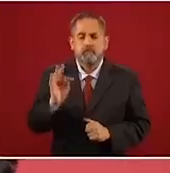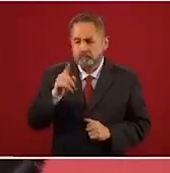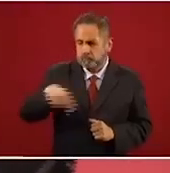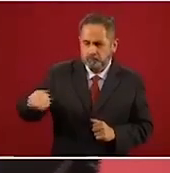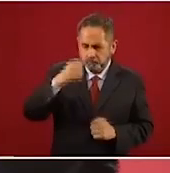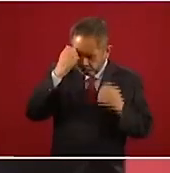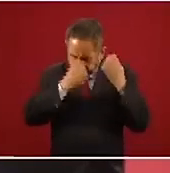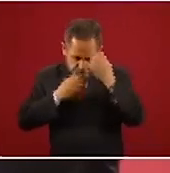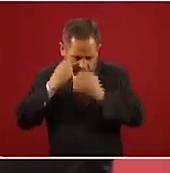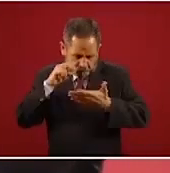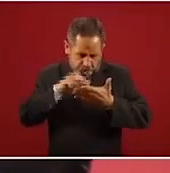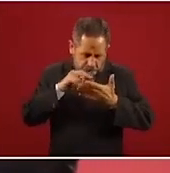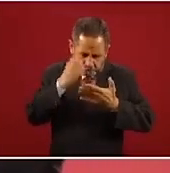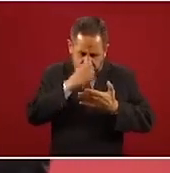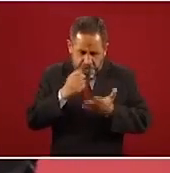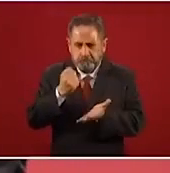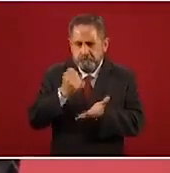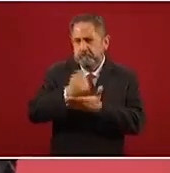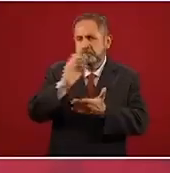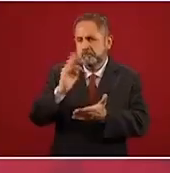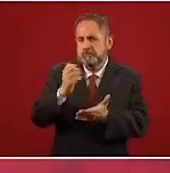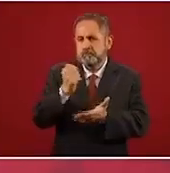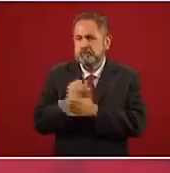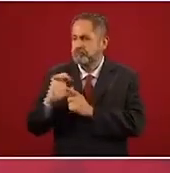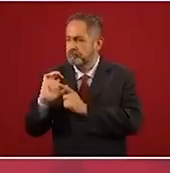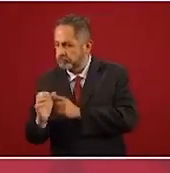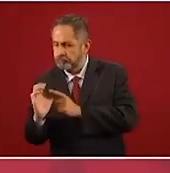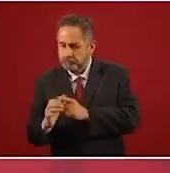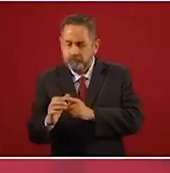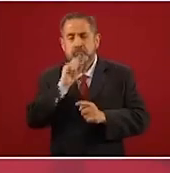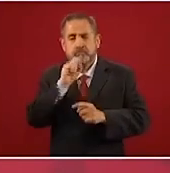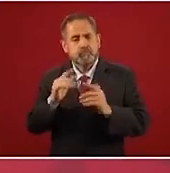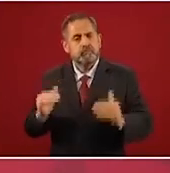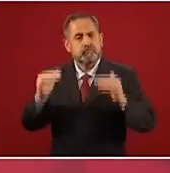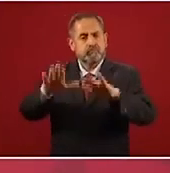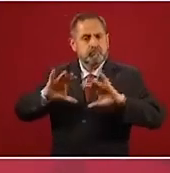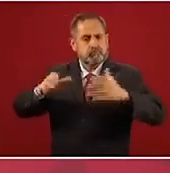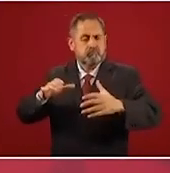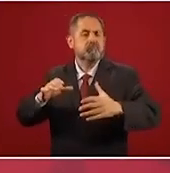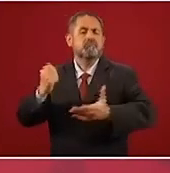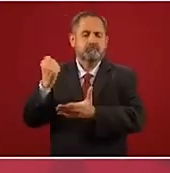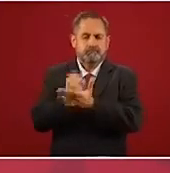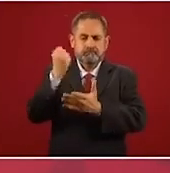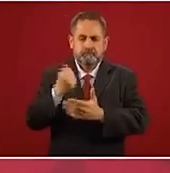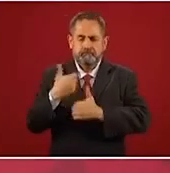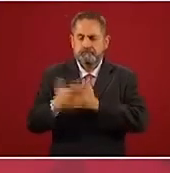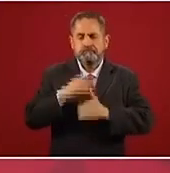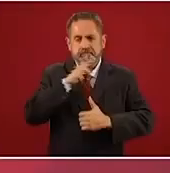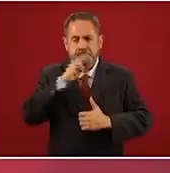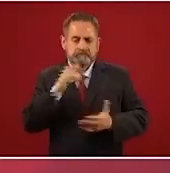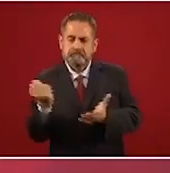revise, analice y apruebe en su caso en comisiones y en el pleno para tenerla lo más pronto